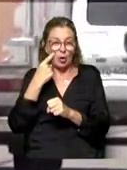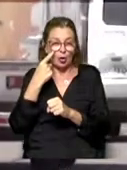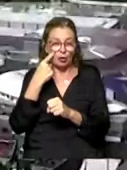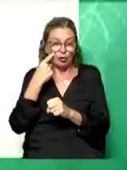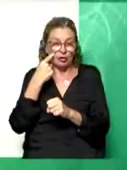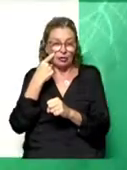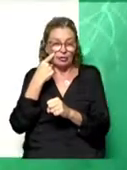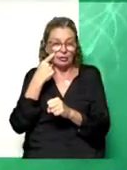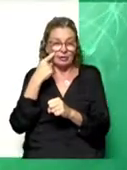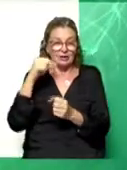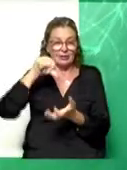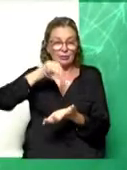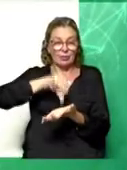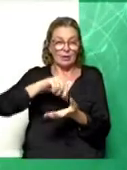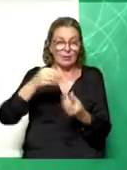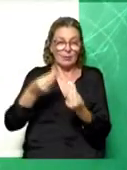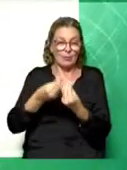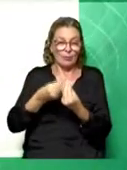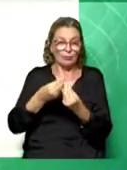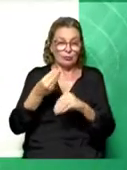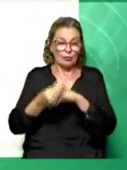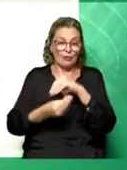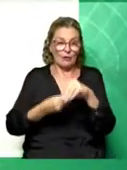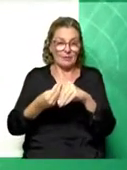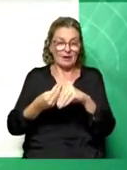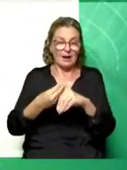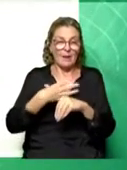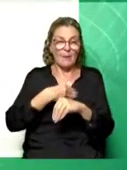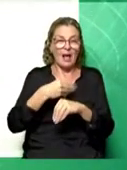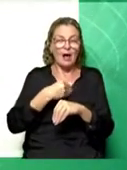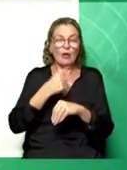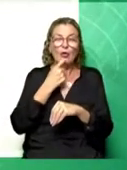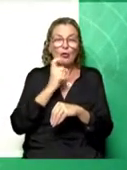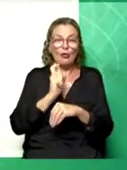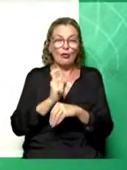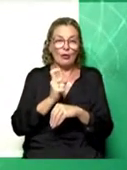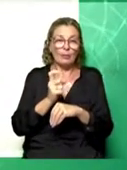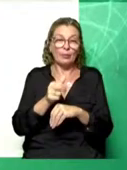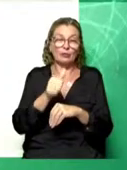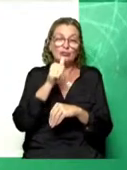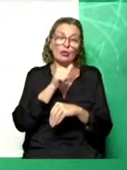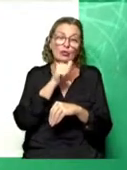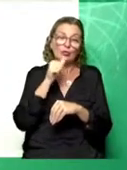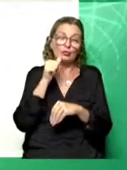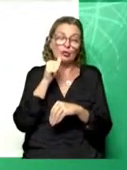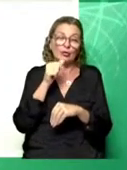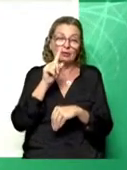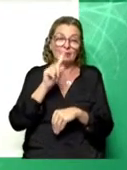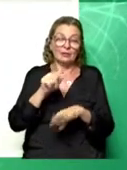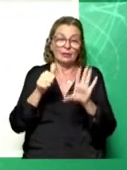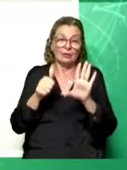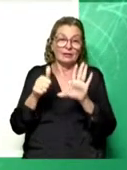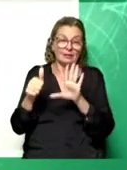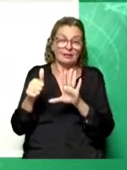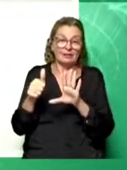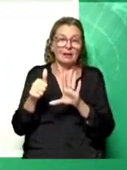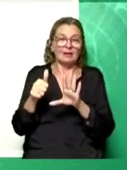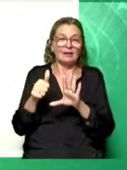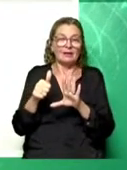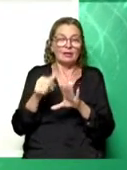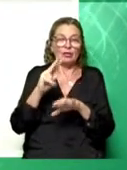un cúmulo de militantes y familiares blancos y colorados, lo cual, por resolución 166 del año